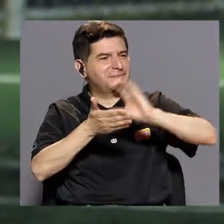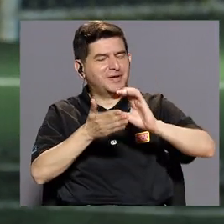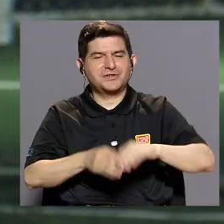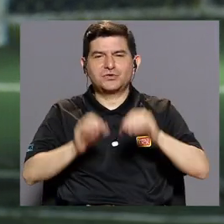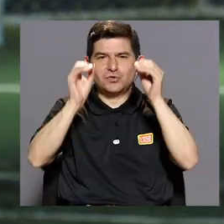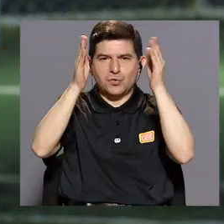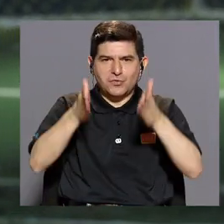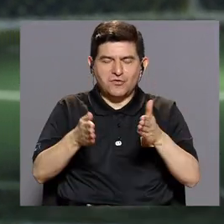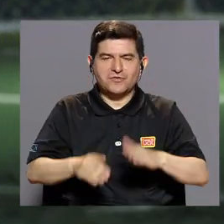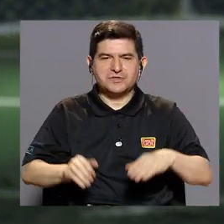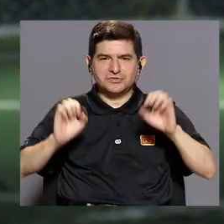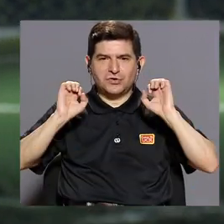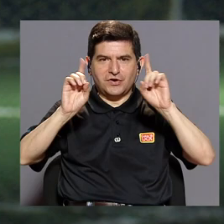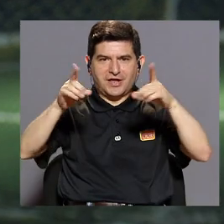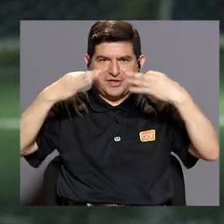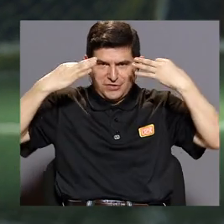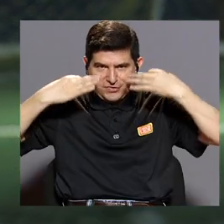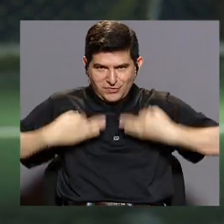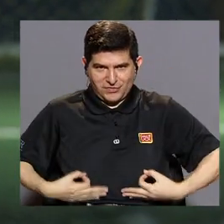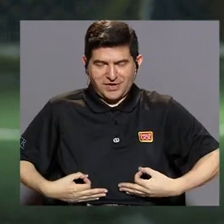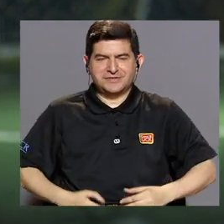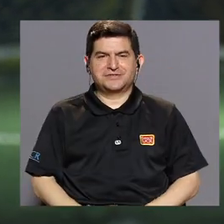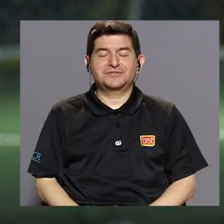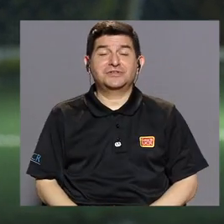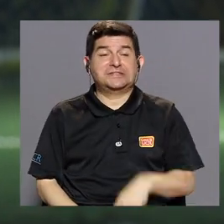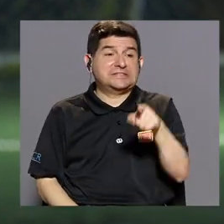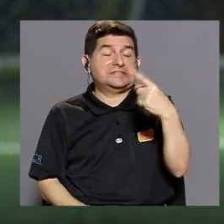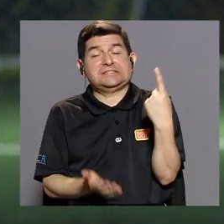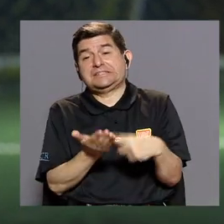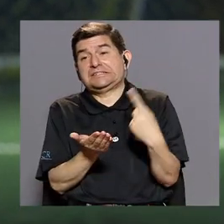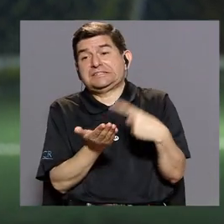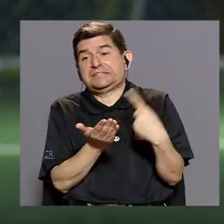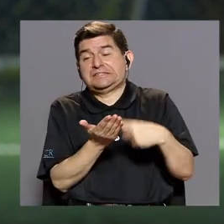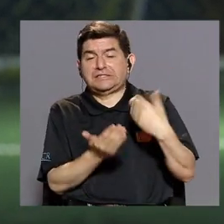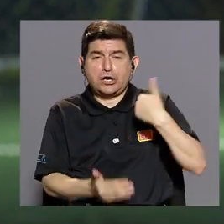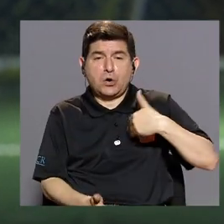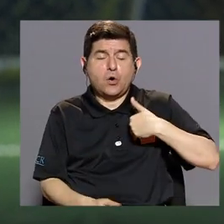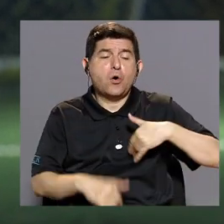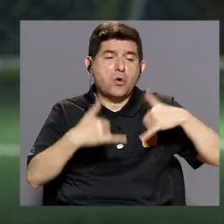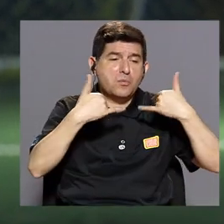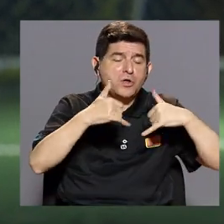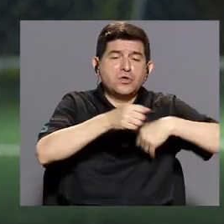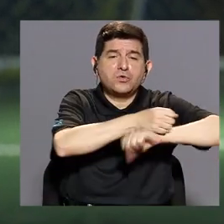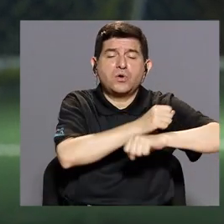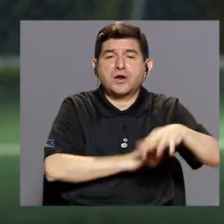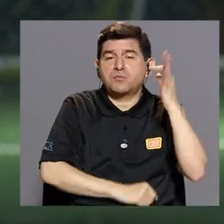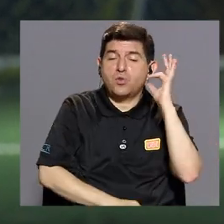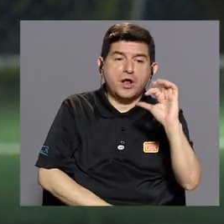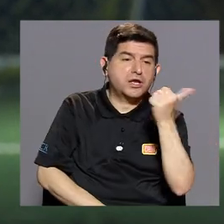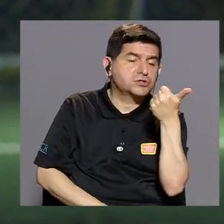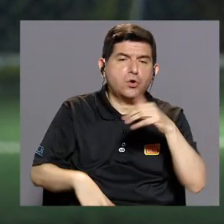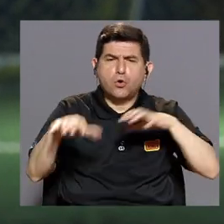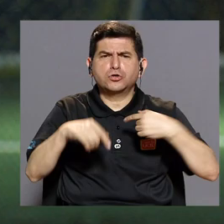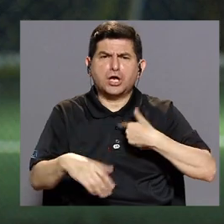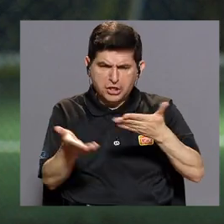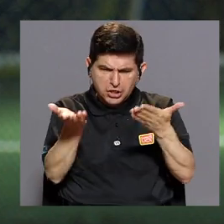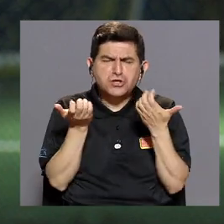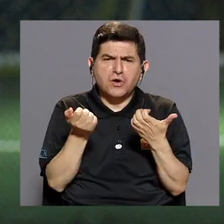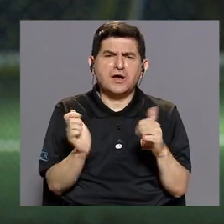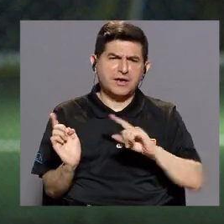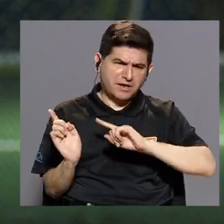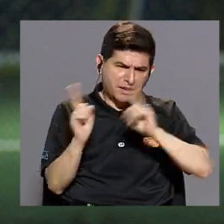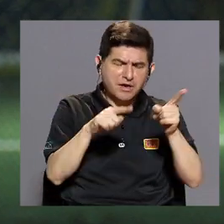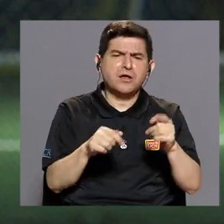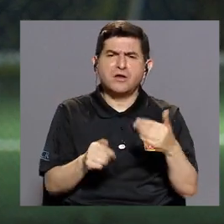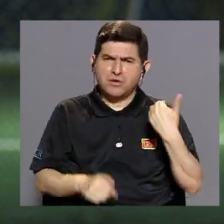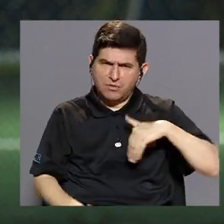el profesor de educación física, bueno, era un pleito, ¿verdad? Porque los hombres siempre iban a mejenguear y las mujeres teníamos que hacer otro deporte, y yo quería ir afuera con